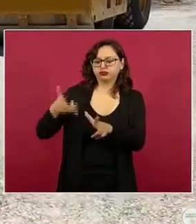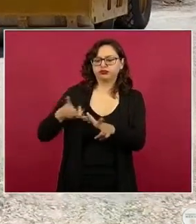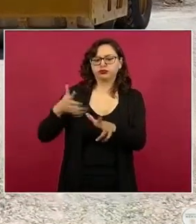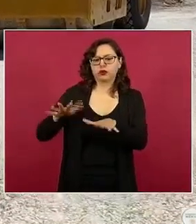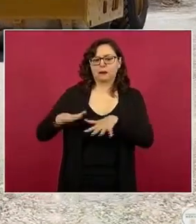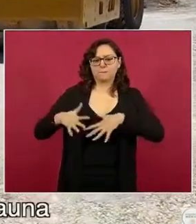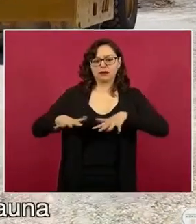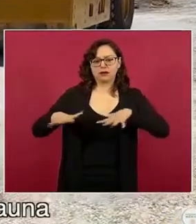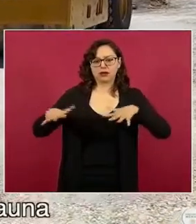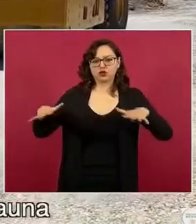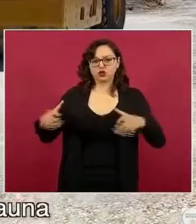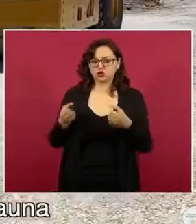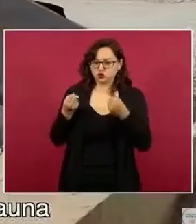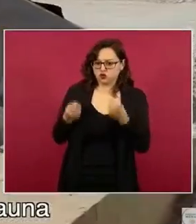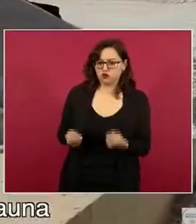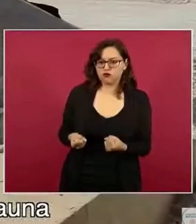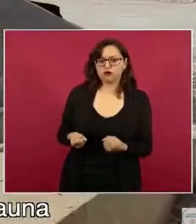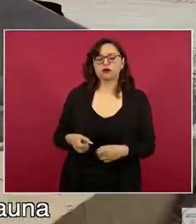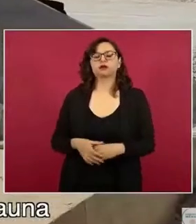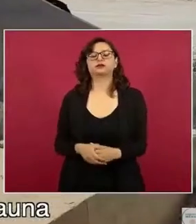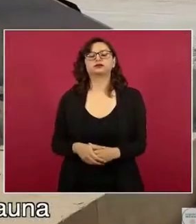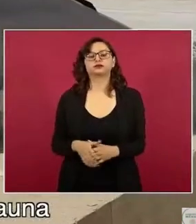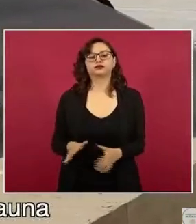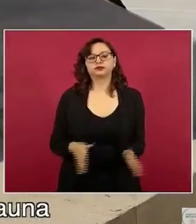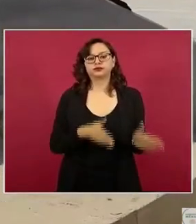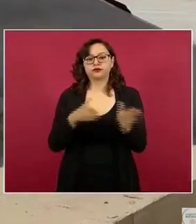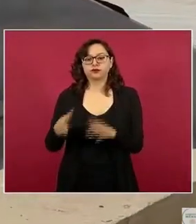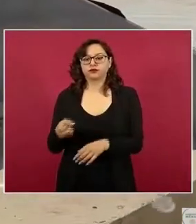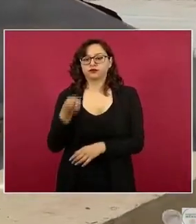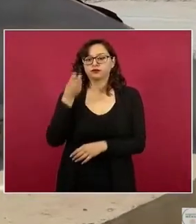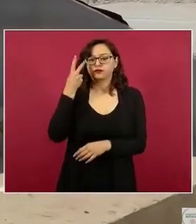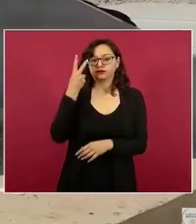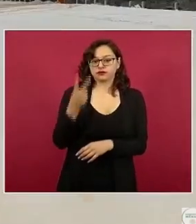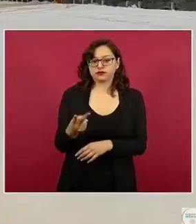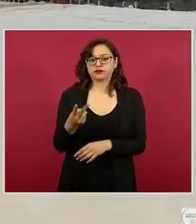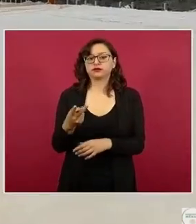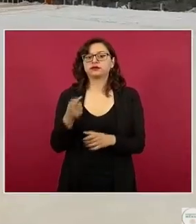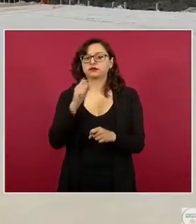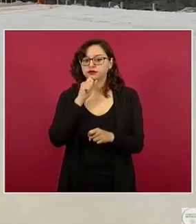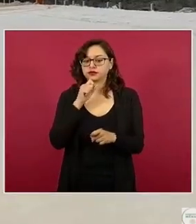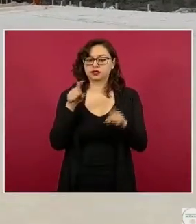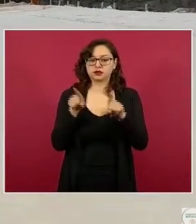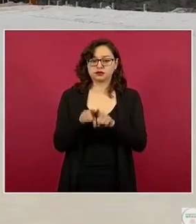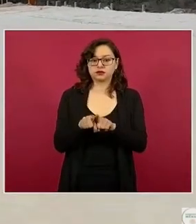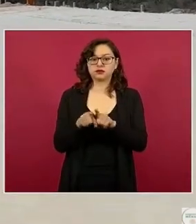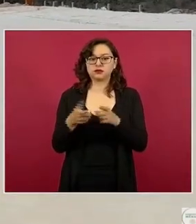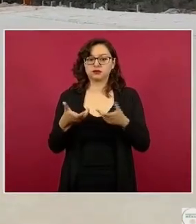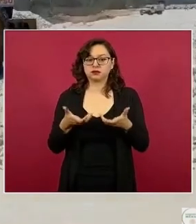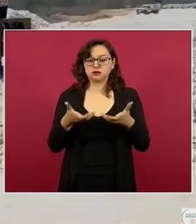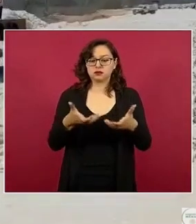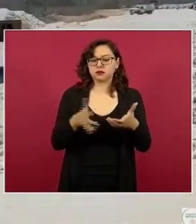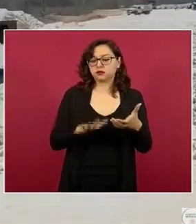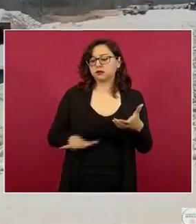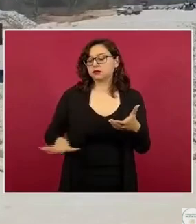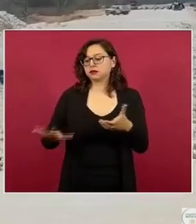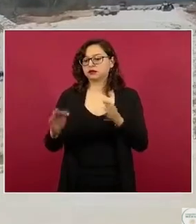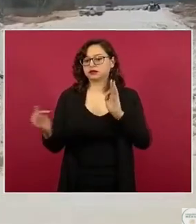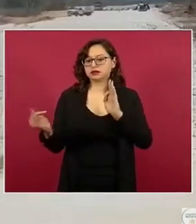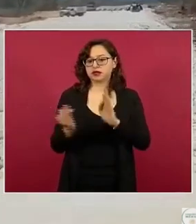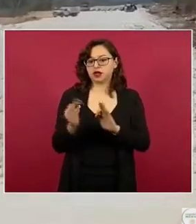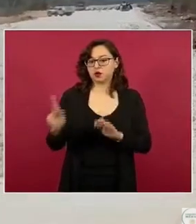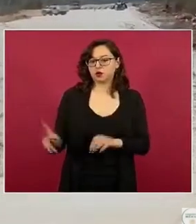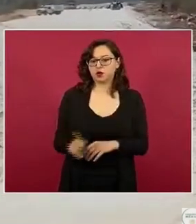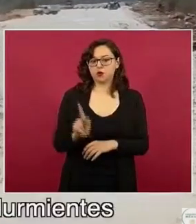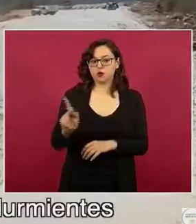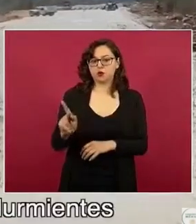tramo 2, continúa la construcción del paso de fauna y la conformación de terraplén a la altura del poblado Pomuch. Entre